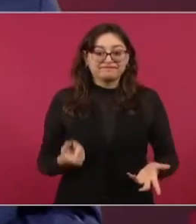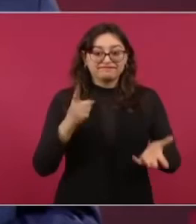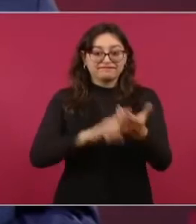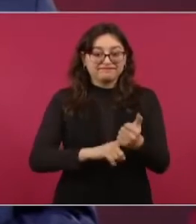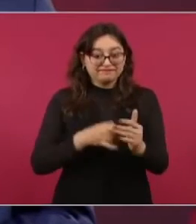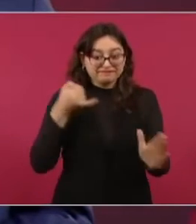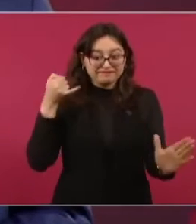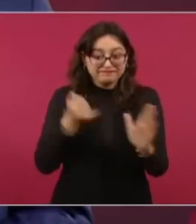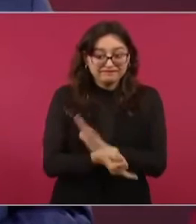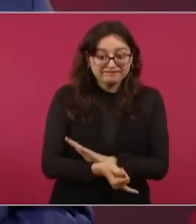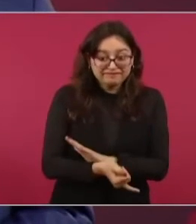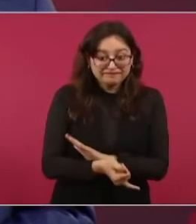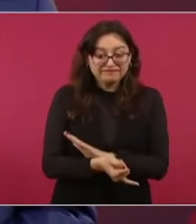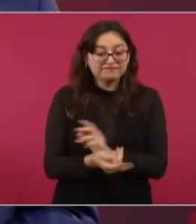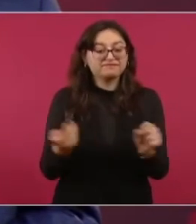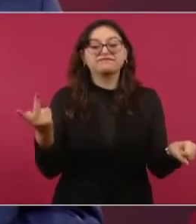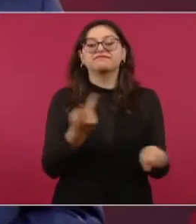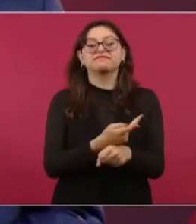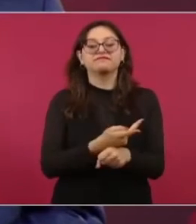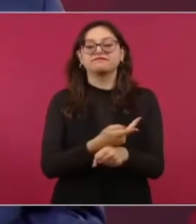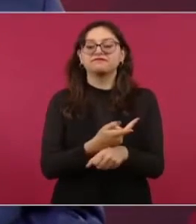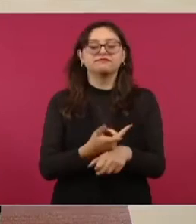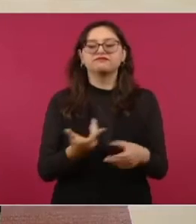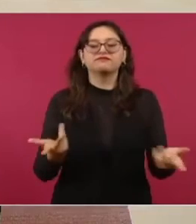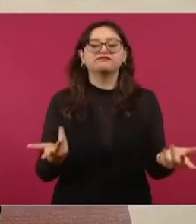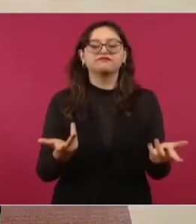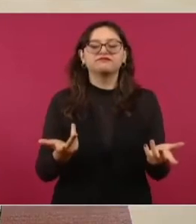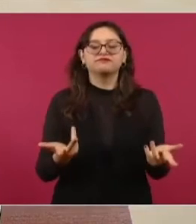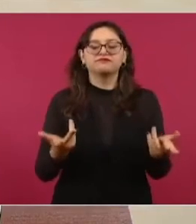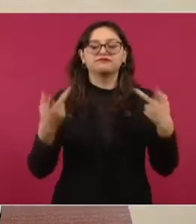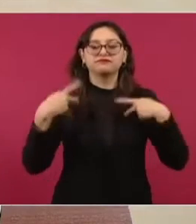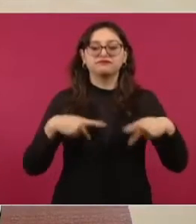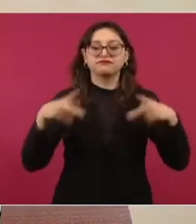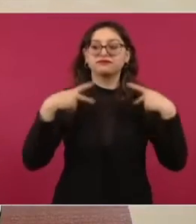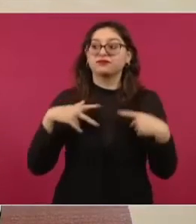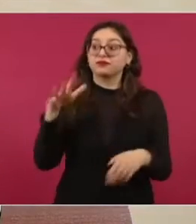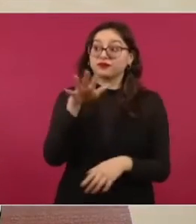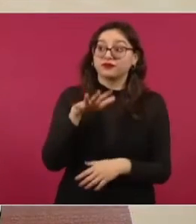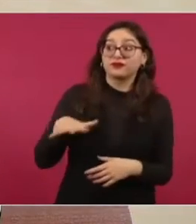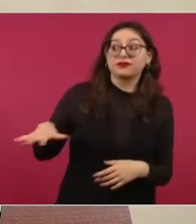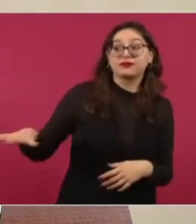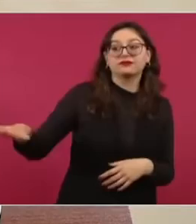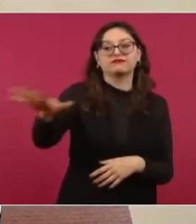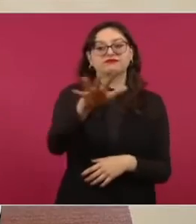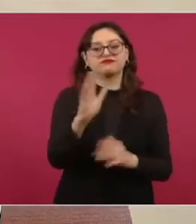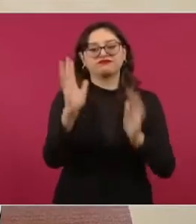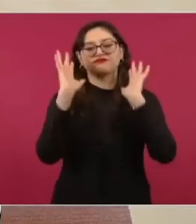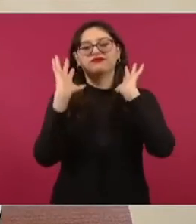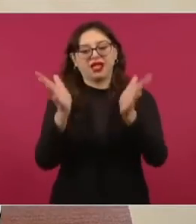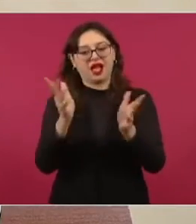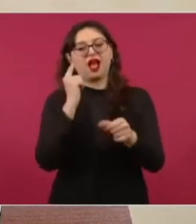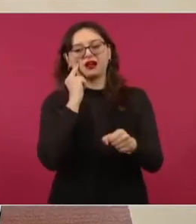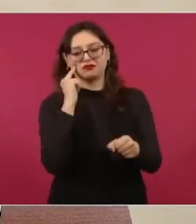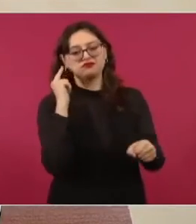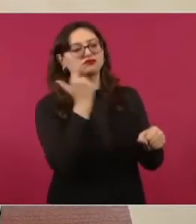ya la democracia es una realidad en el país. O sea,